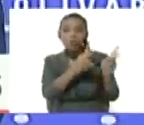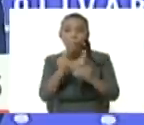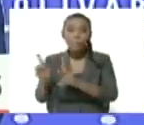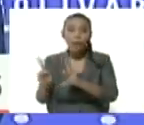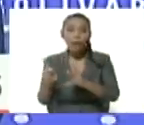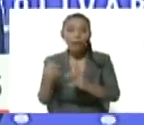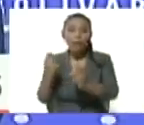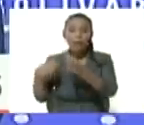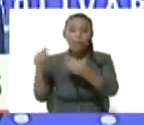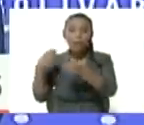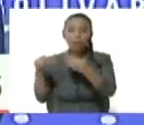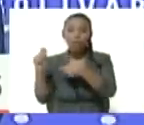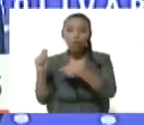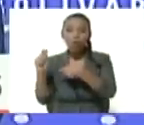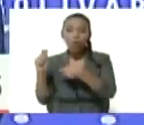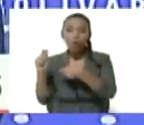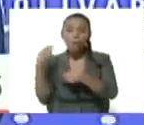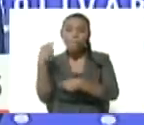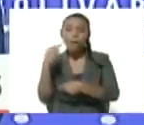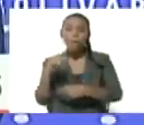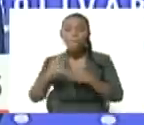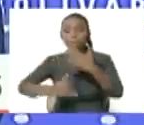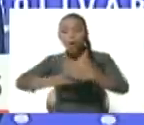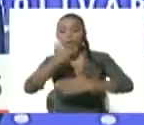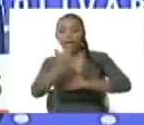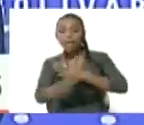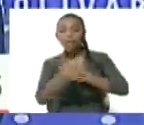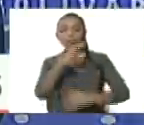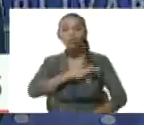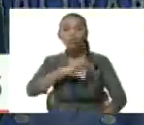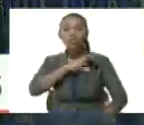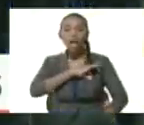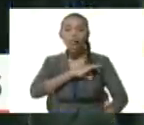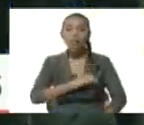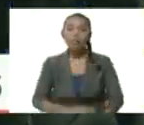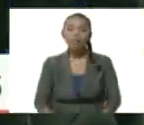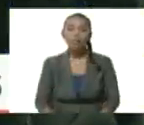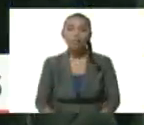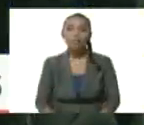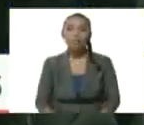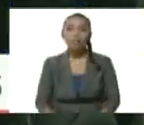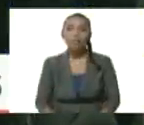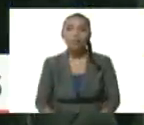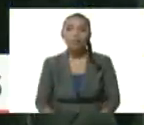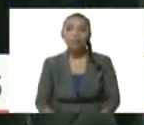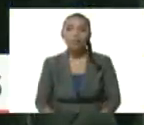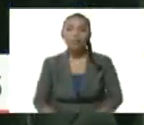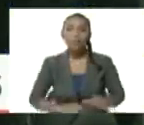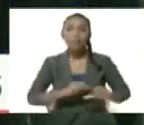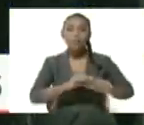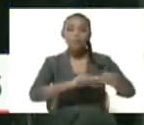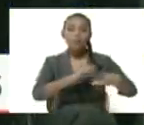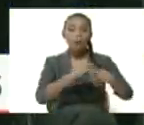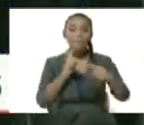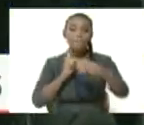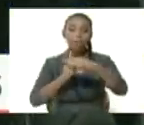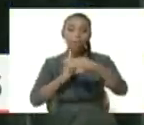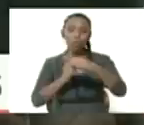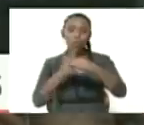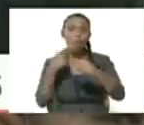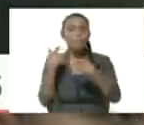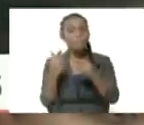inversión en al menos un proyecto socioproductivo. Es positivo pero todavía es muy